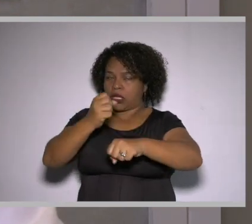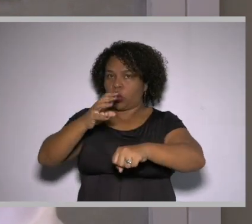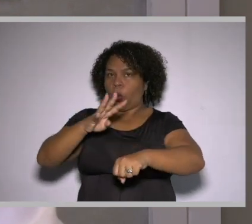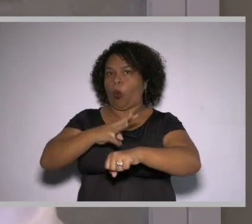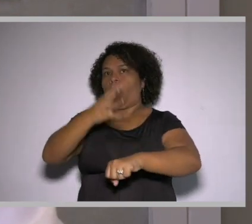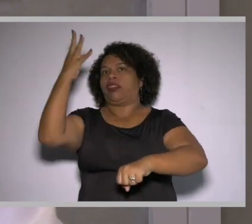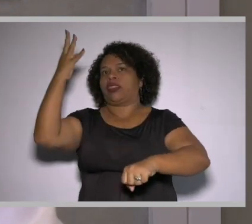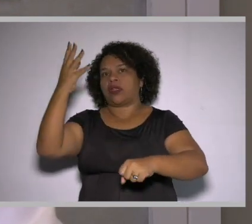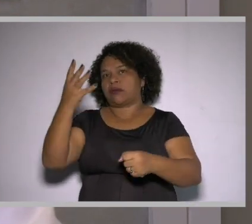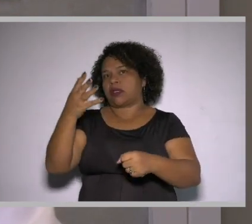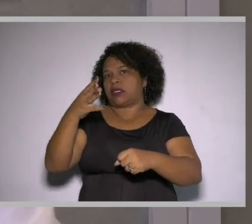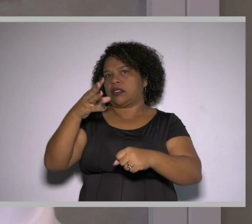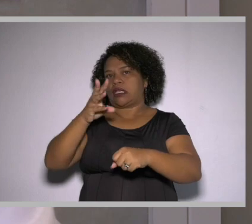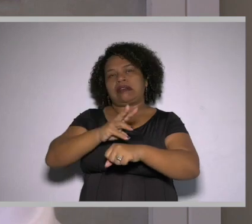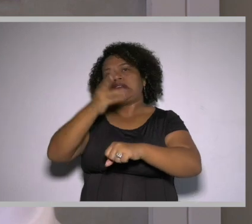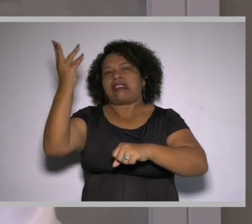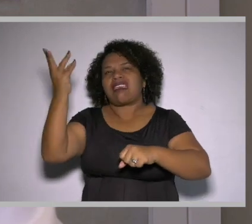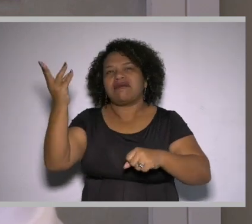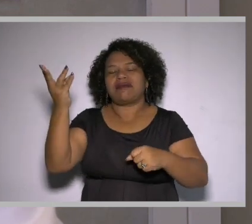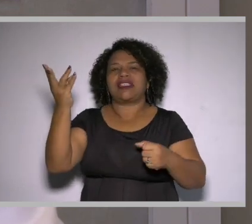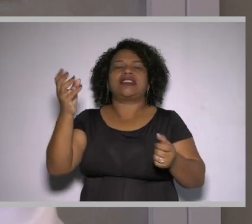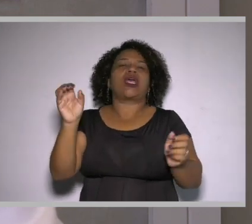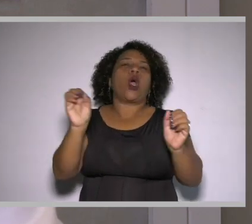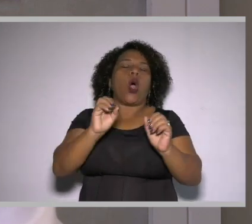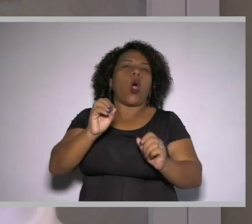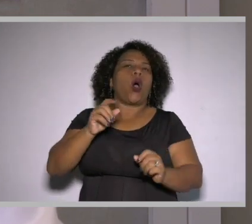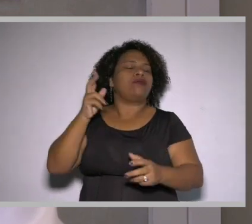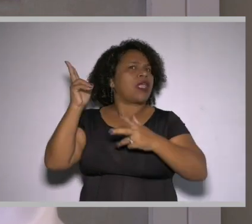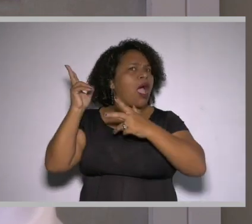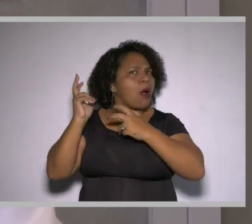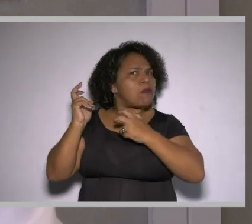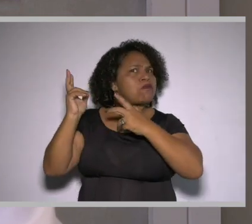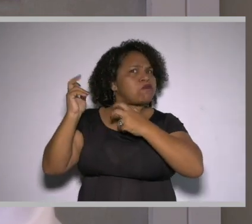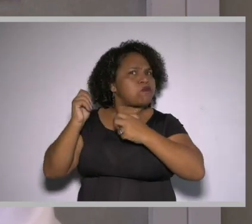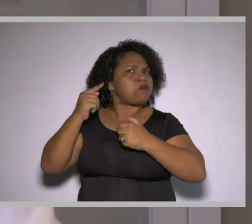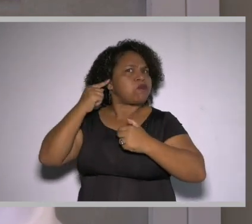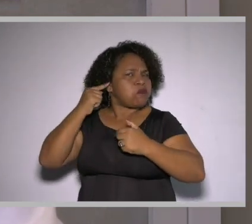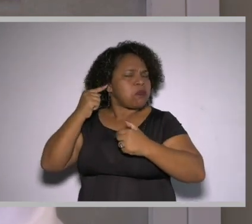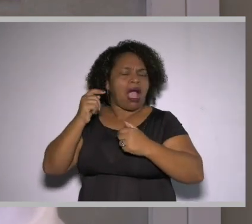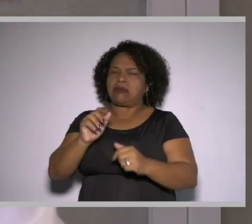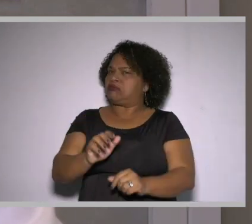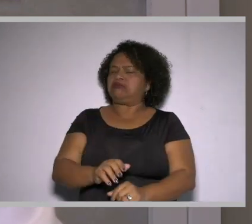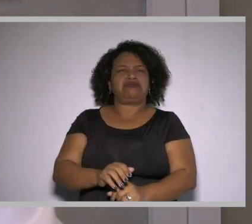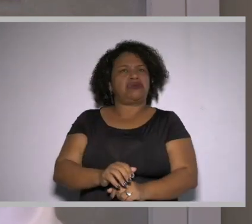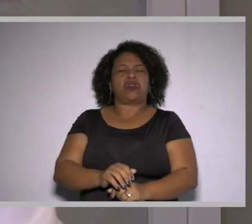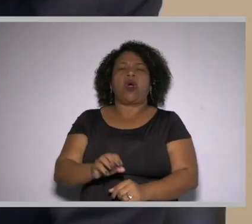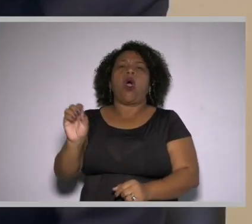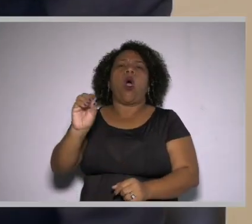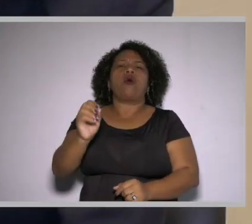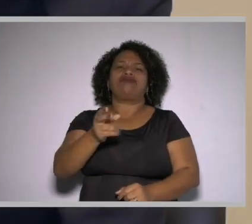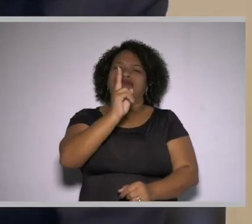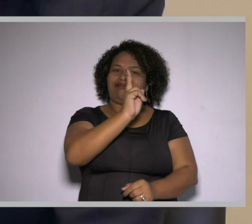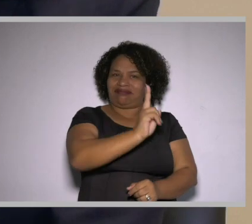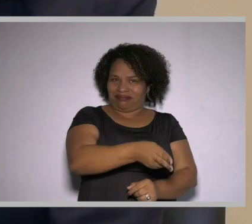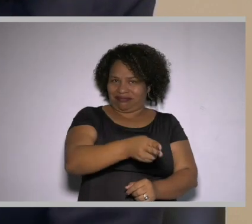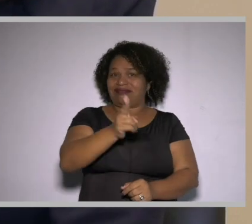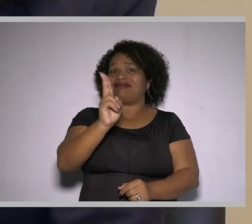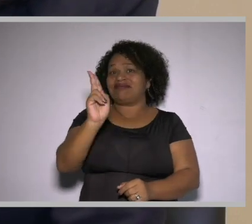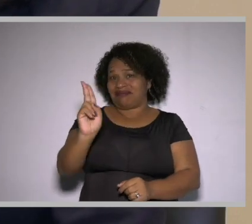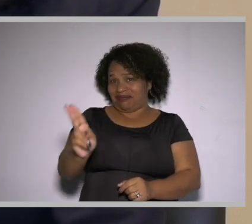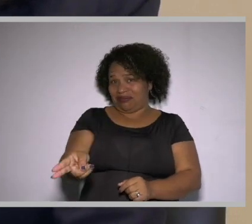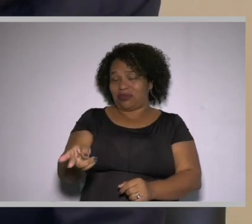respiración con dificultad y muchas secreciones, tanto a niveles nasales como a nivel orales. Indicaciones